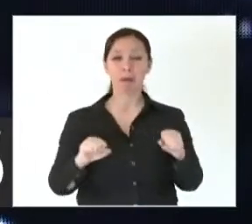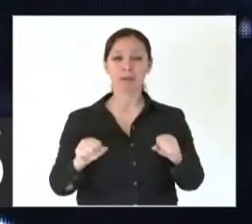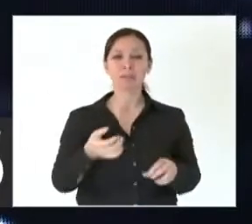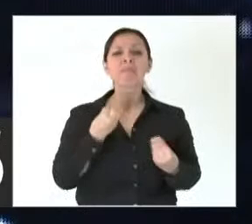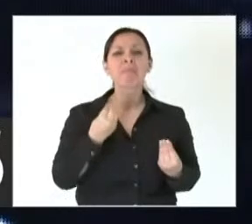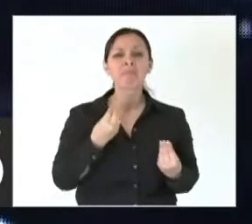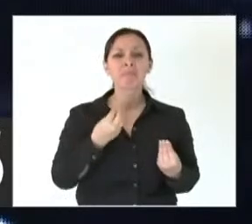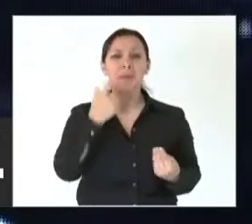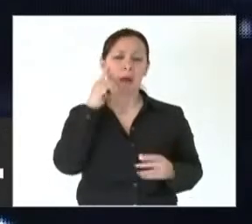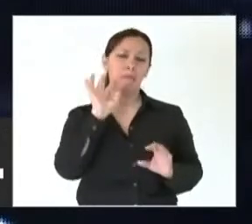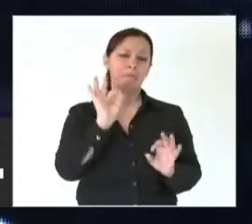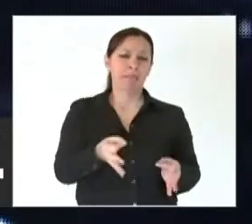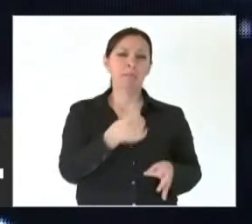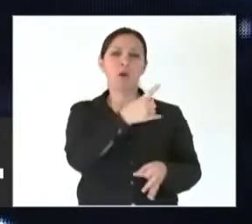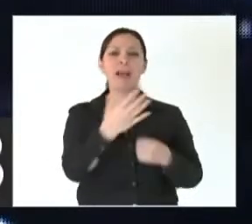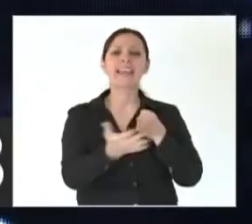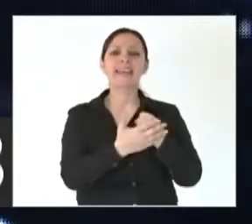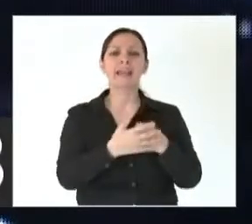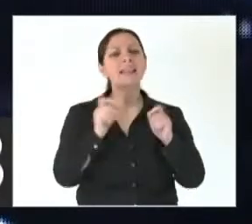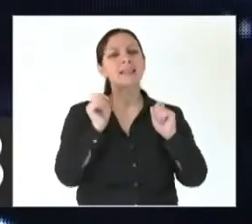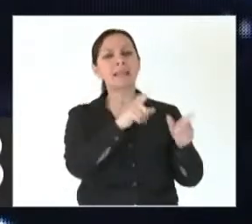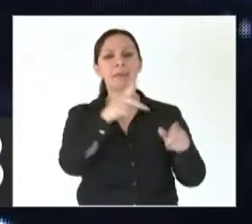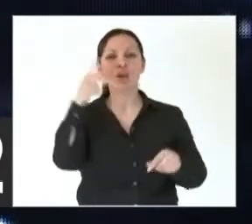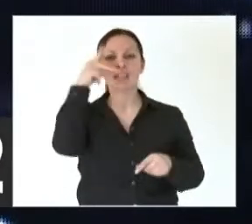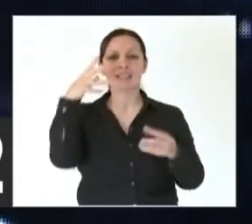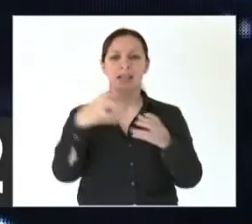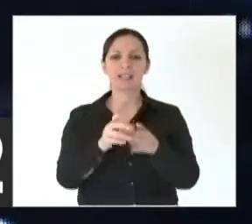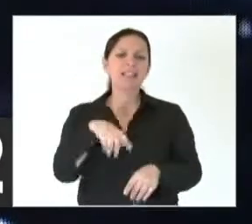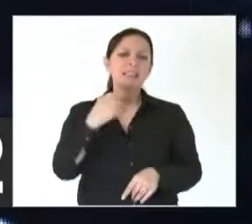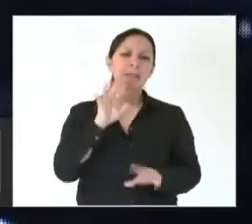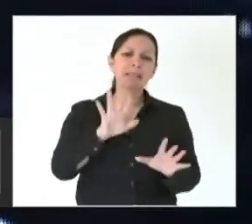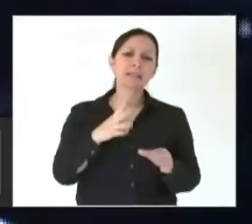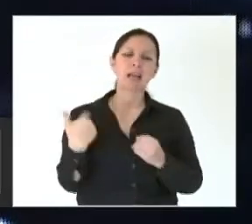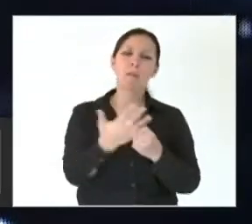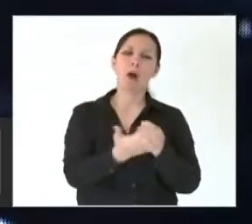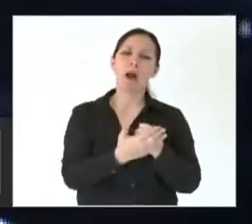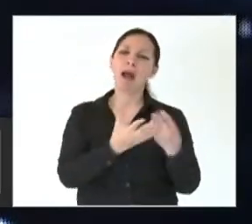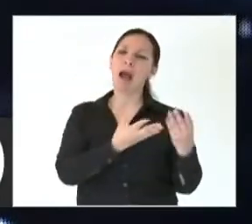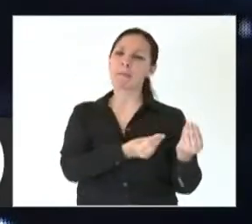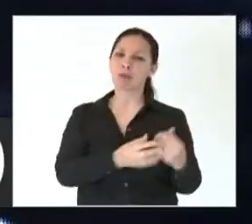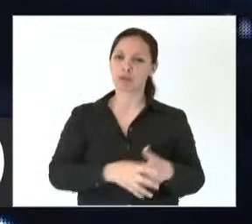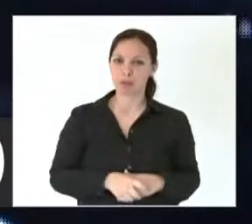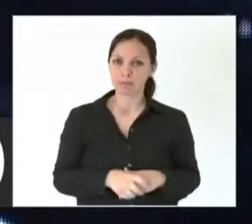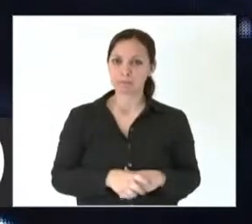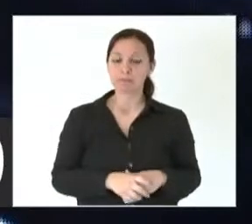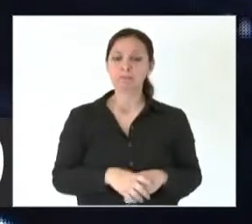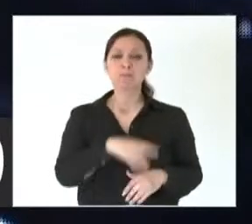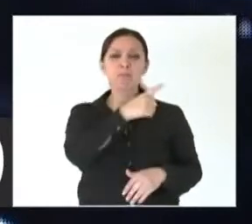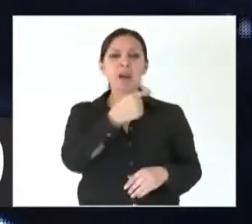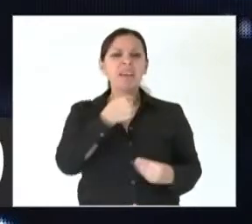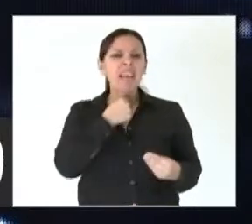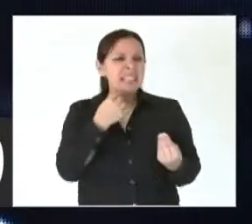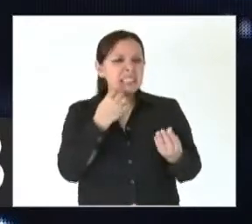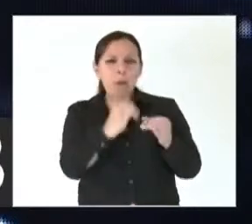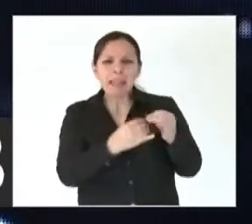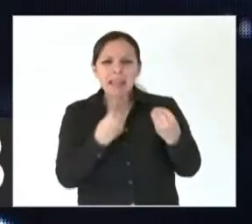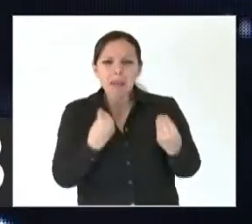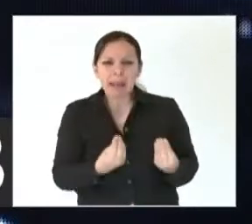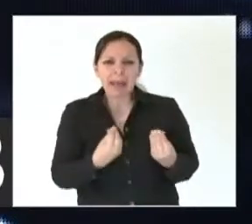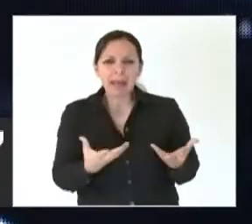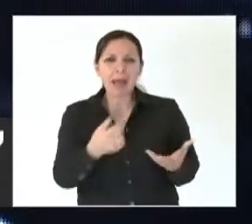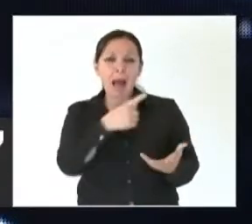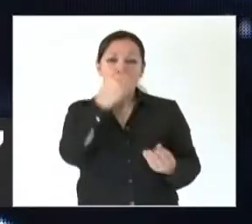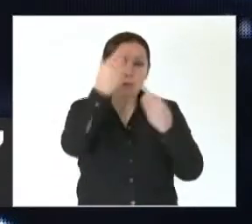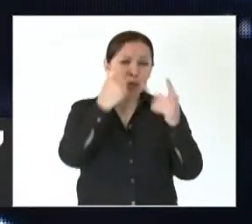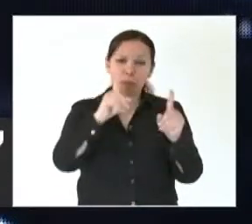demostraste que pensás igual que la izquierda es típico de los Kids jugar siempre Al lado de la izquierda no sé a dónde Quería llegar Recién con ese comentario claramente no